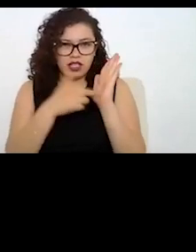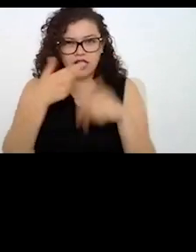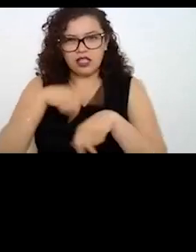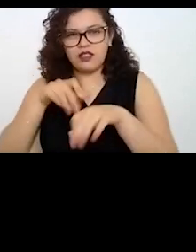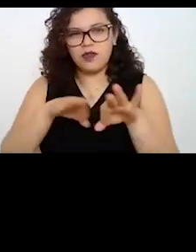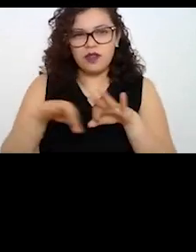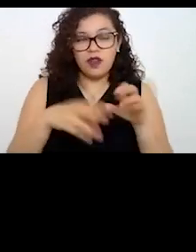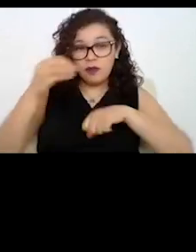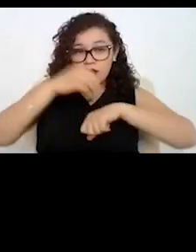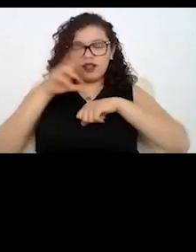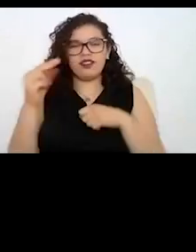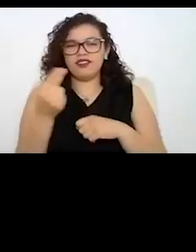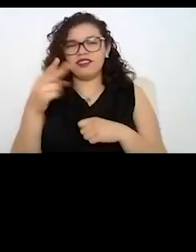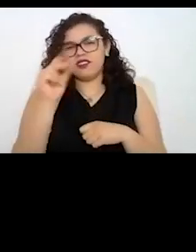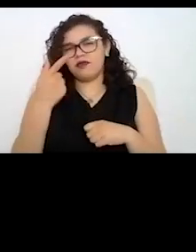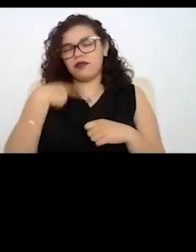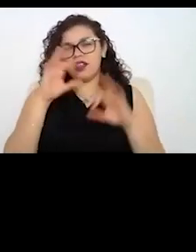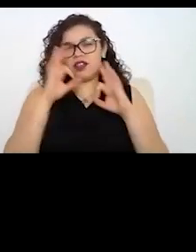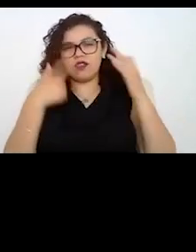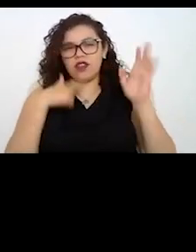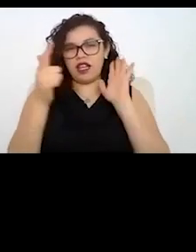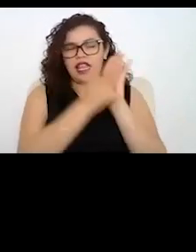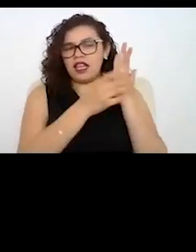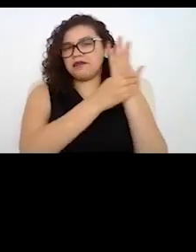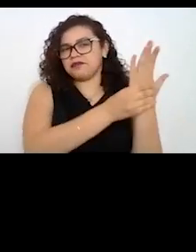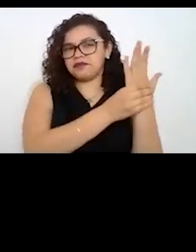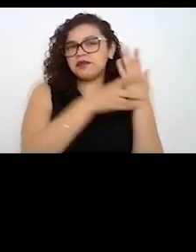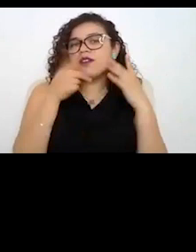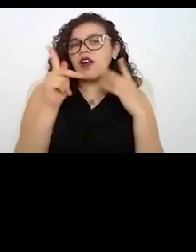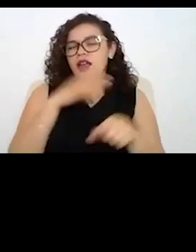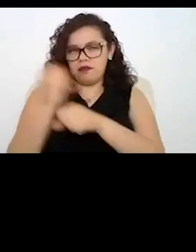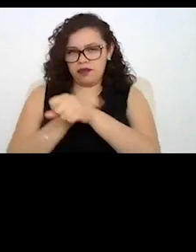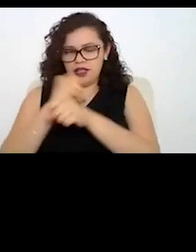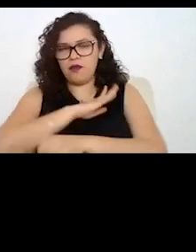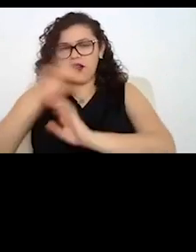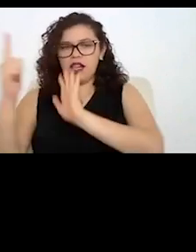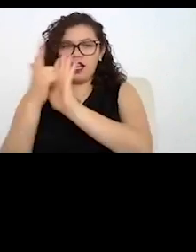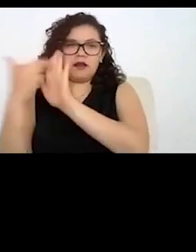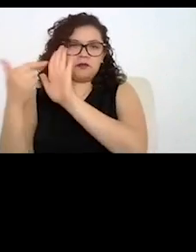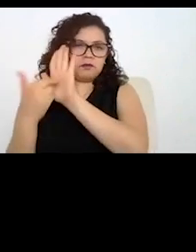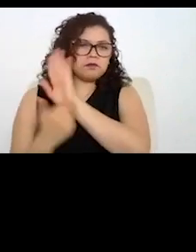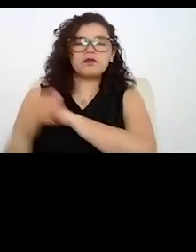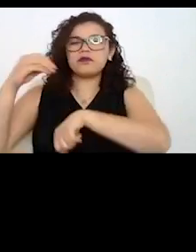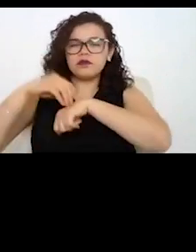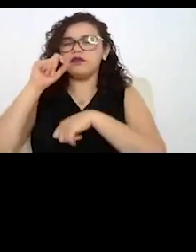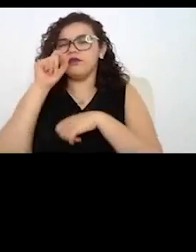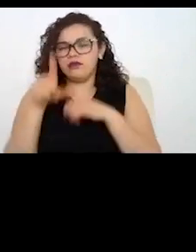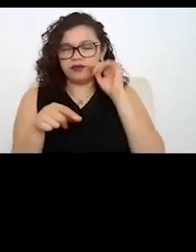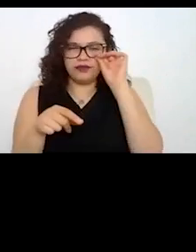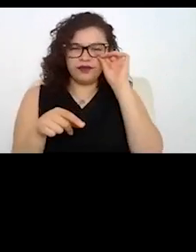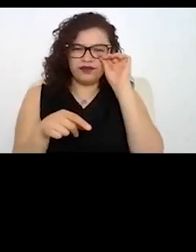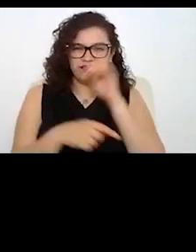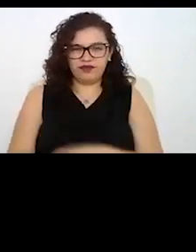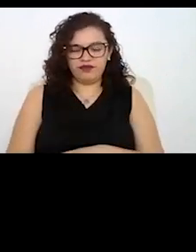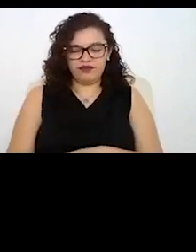Trabajo porque de manera subsidiaria lo contemplamos en la ley. Sin embargo, es una muy buena práctica tenerlo en el Reglamento Interior de Trabajo y pues incluso